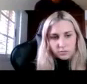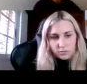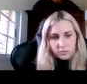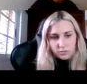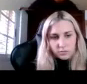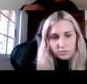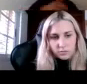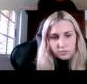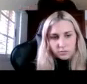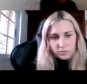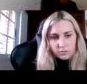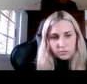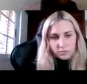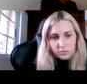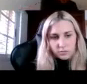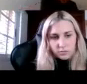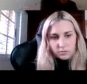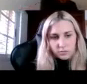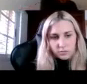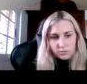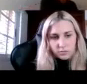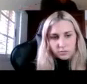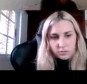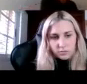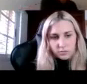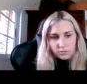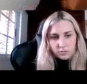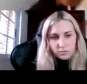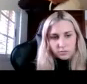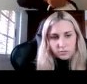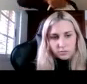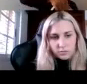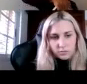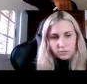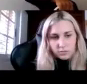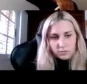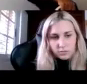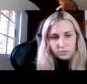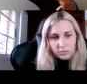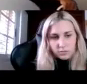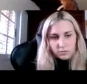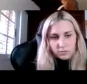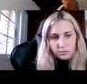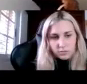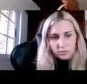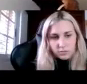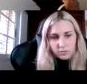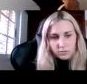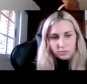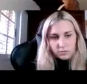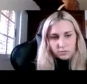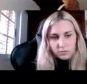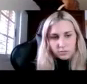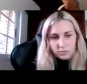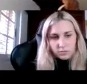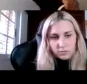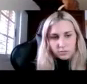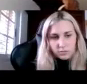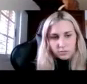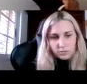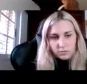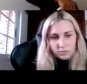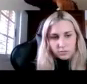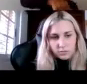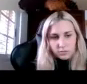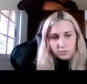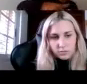y equipamiento para pensar como esta integralidad que estoy diciendo, como esta totalidad. Entonces, bueno, acá